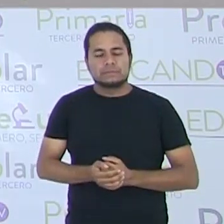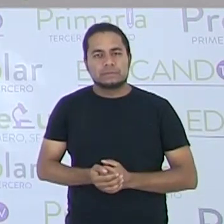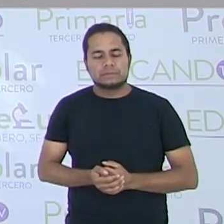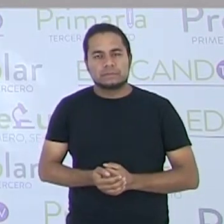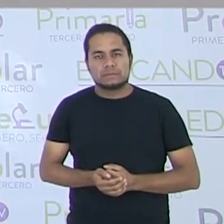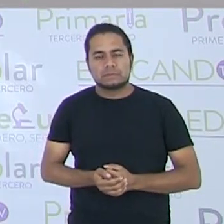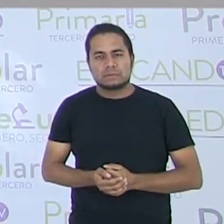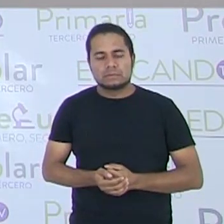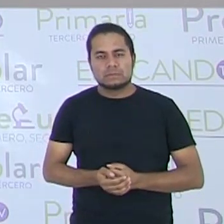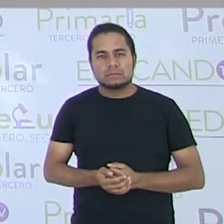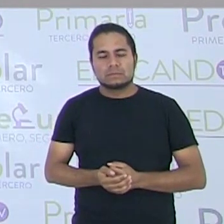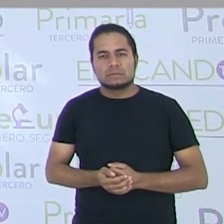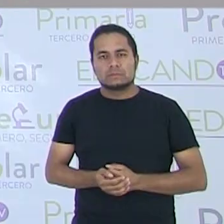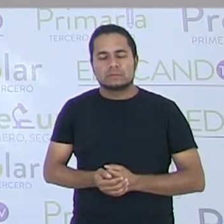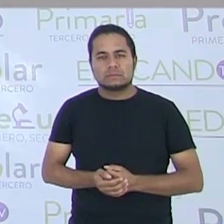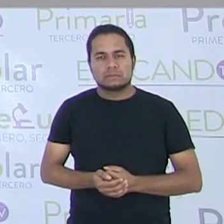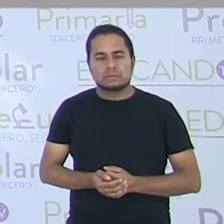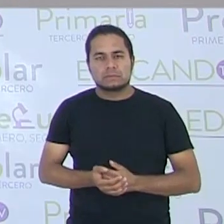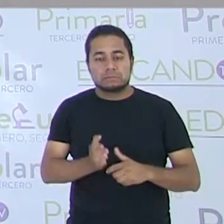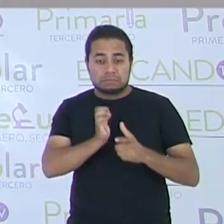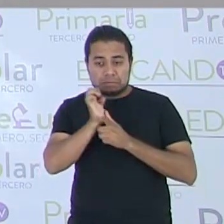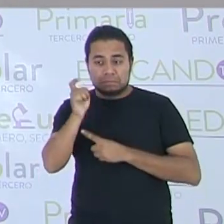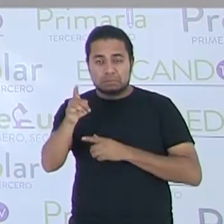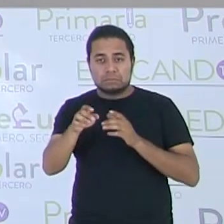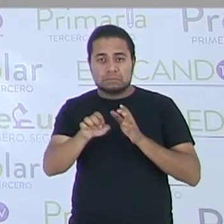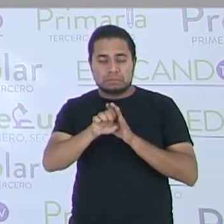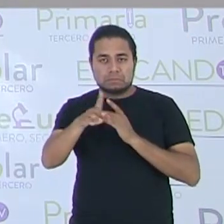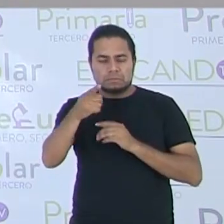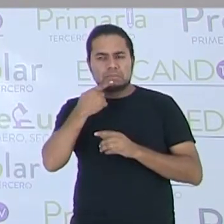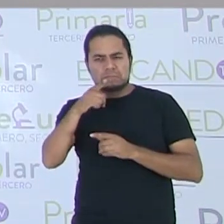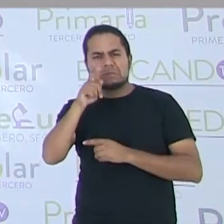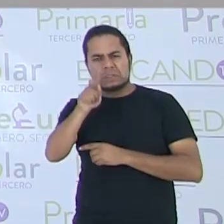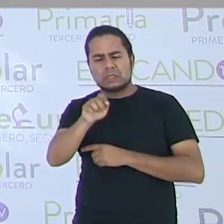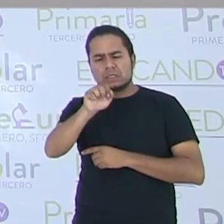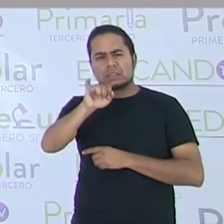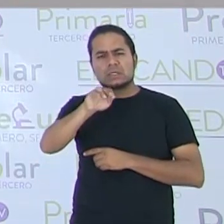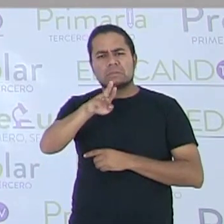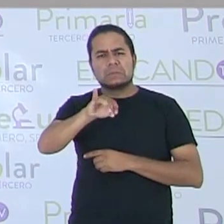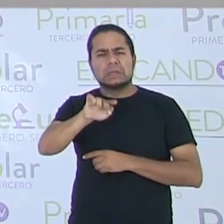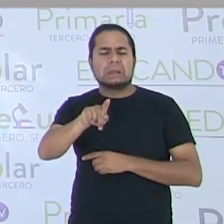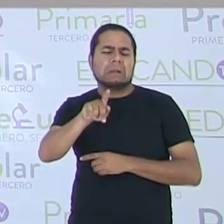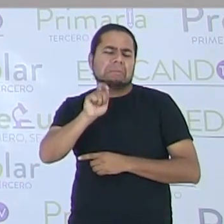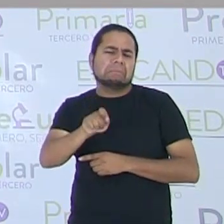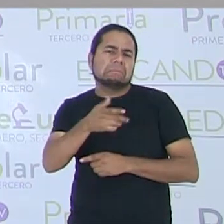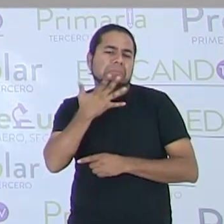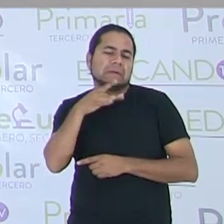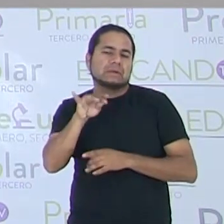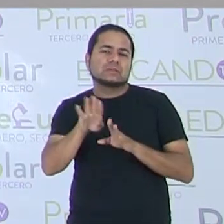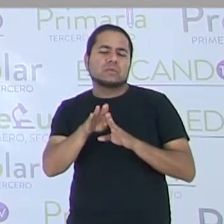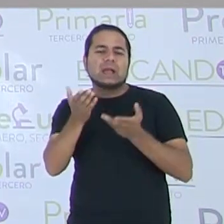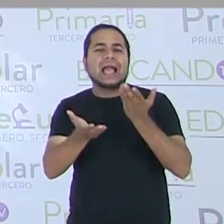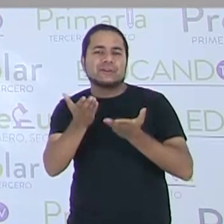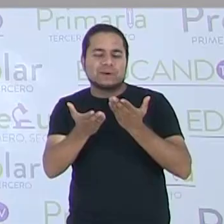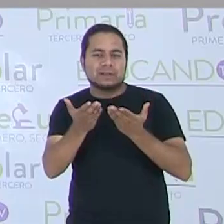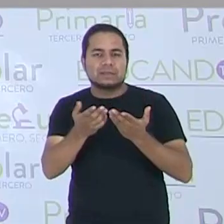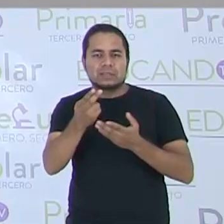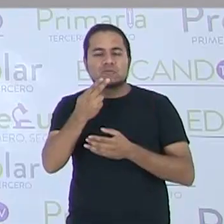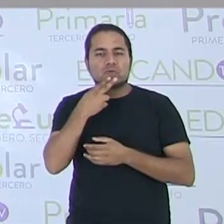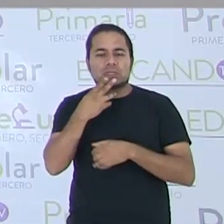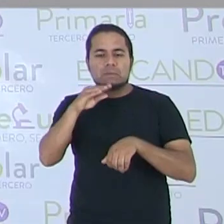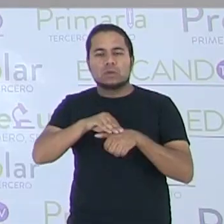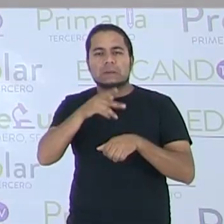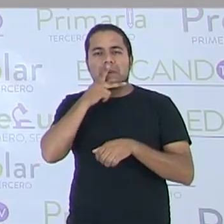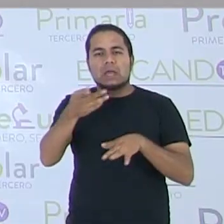¿Sí? O comparación. Entonces, cuando ustedes les digan, ¿tú sabes qué es un símil? Sí, facilito, es comparar. Y se utiliza la